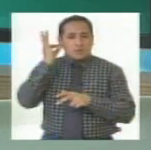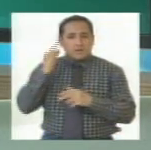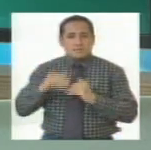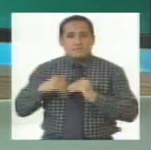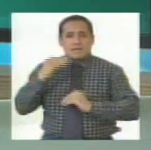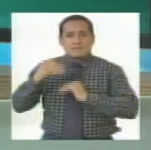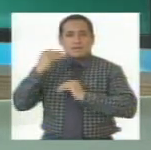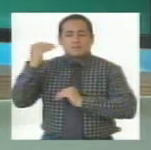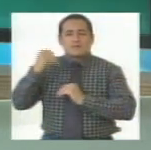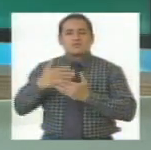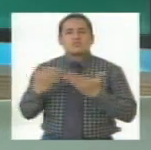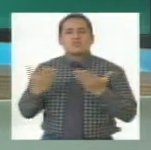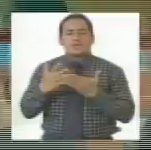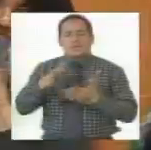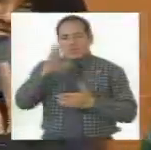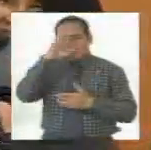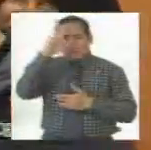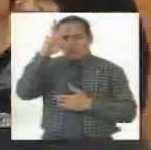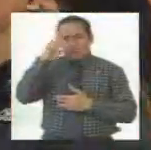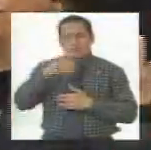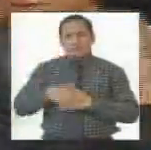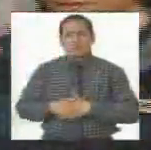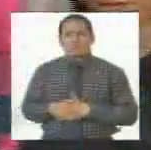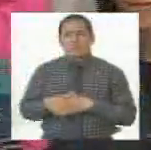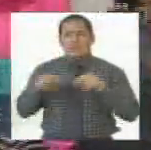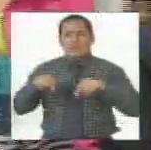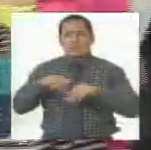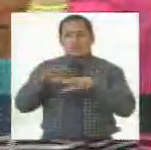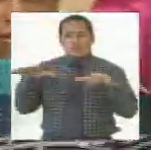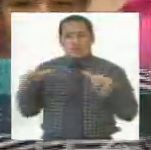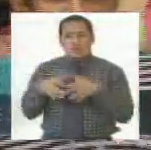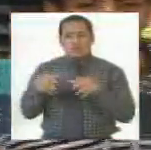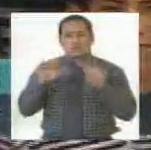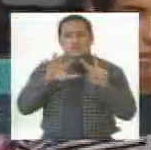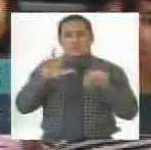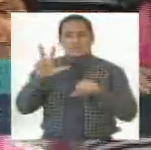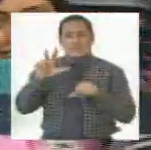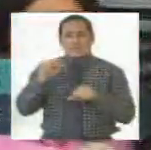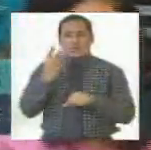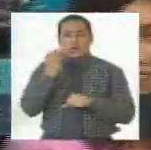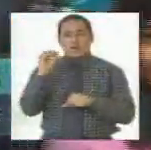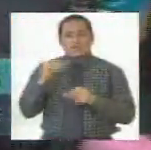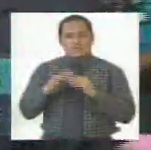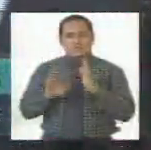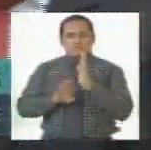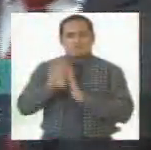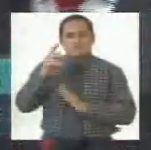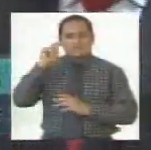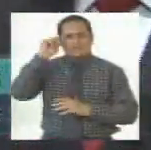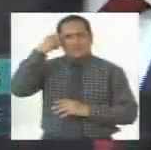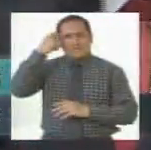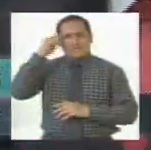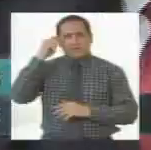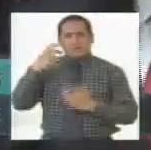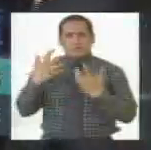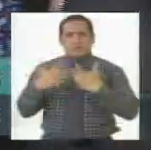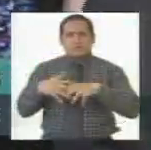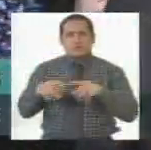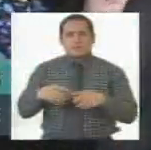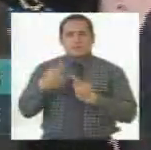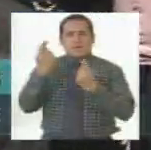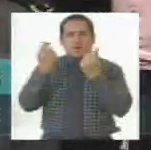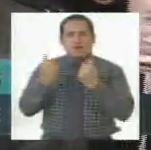proviene del Cuzco estos 73 jóvenes serán exitosos ingenieros industriales economistas